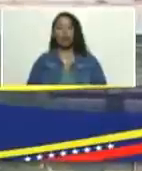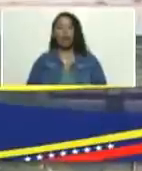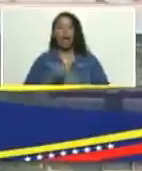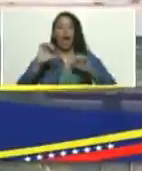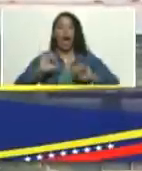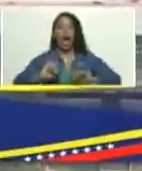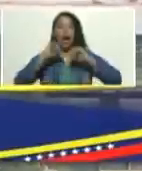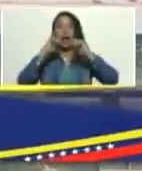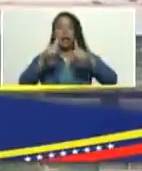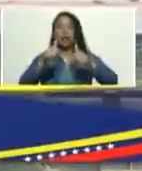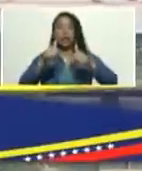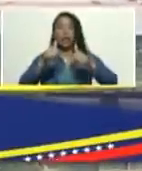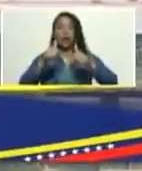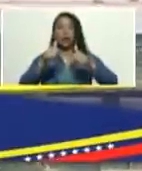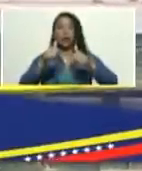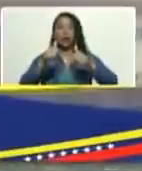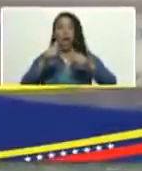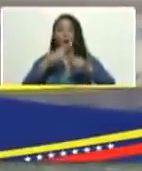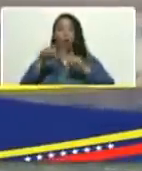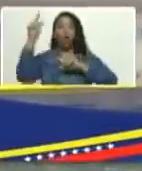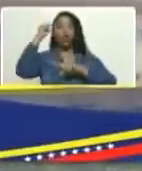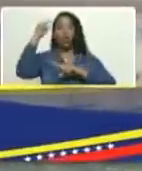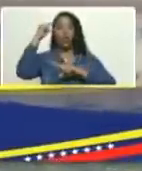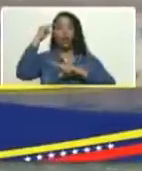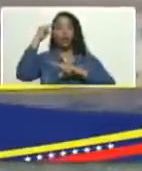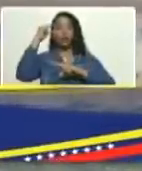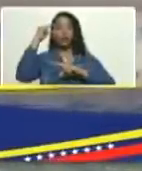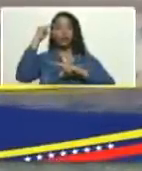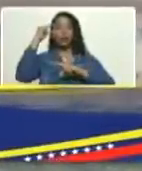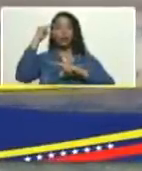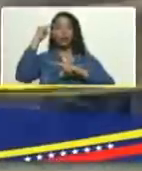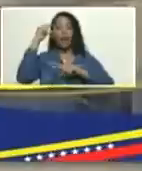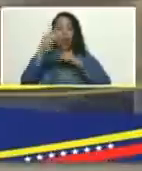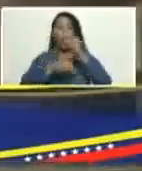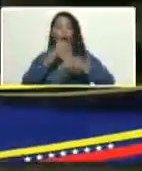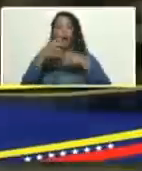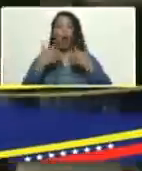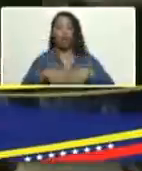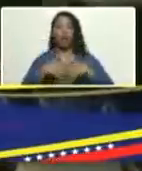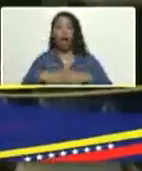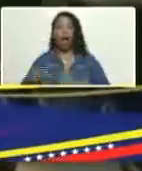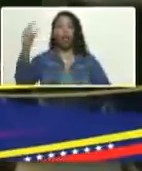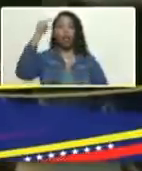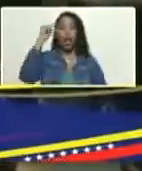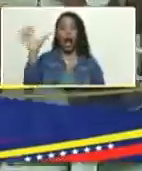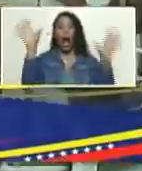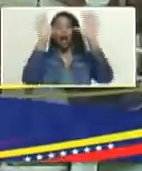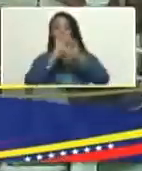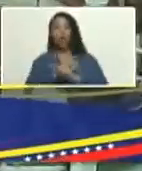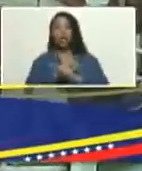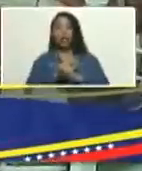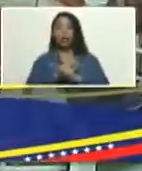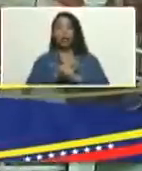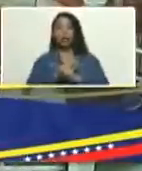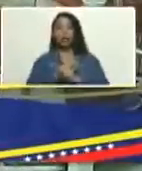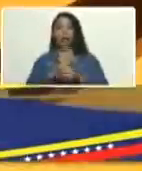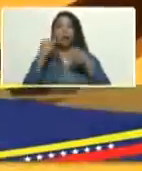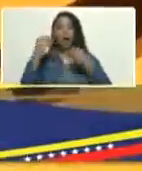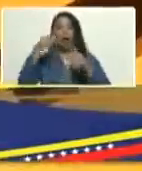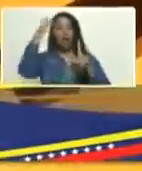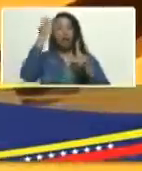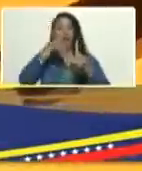obrera comprometida que monta guardia, que está en las plantas día y noche, presidente. Y para la formación